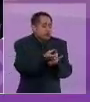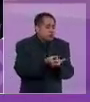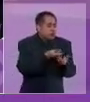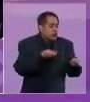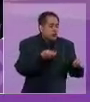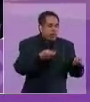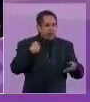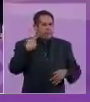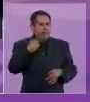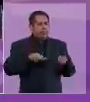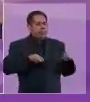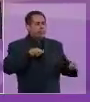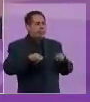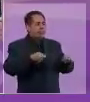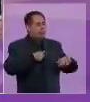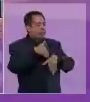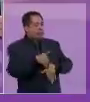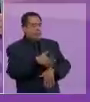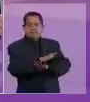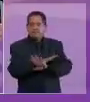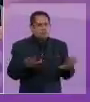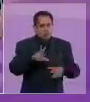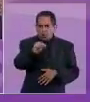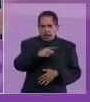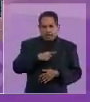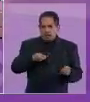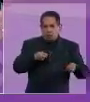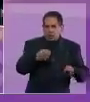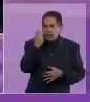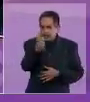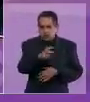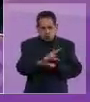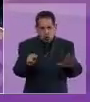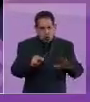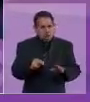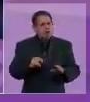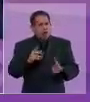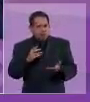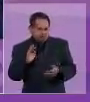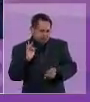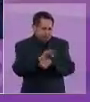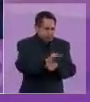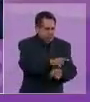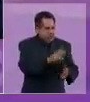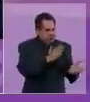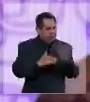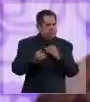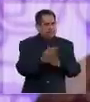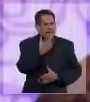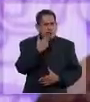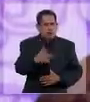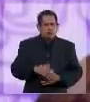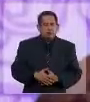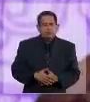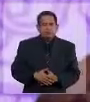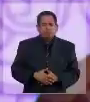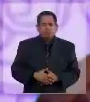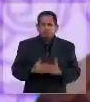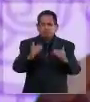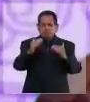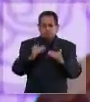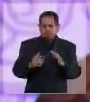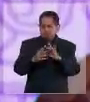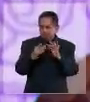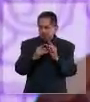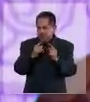controlar políticamente a los pobres, sino realmente para que puedan superar la condición. Ahora me tocará hacer algunas repreguntas,